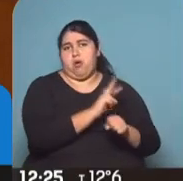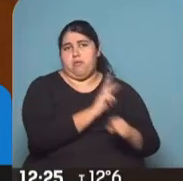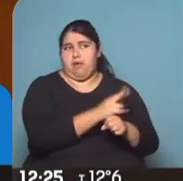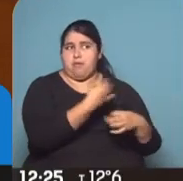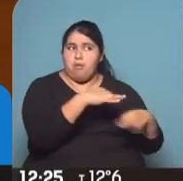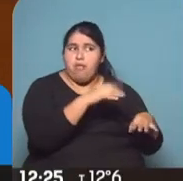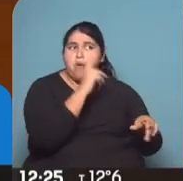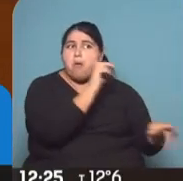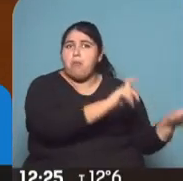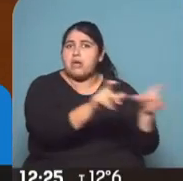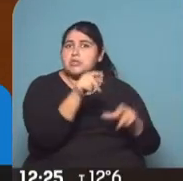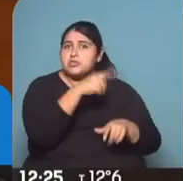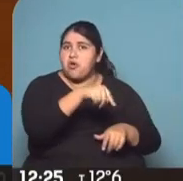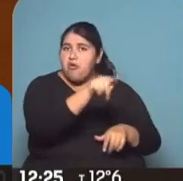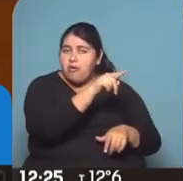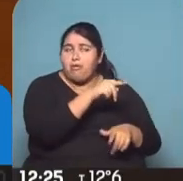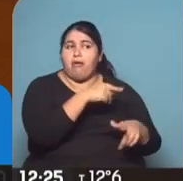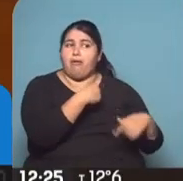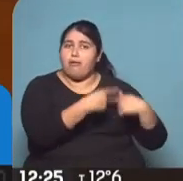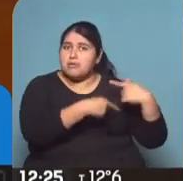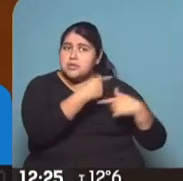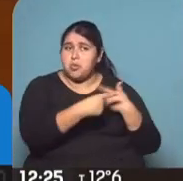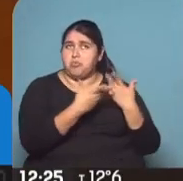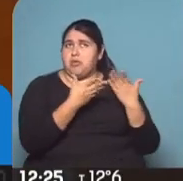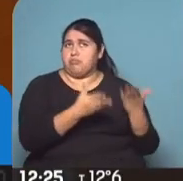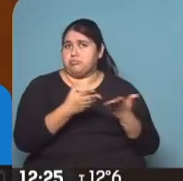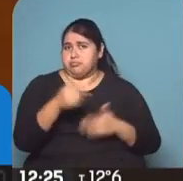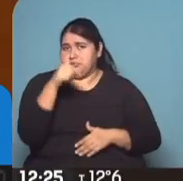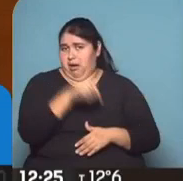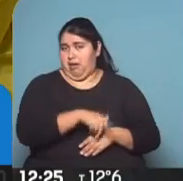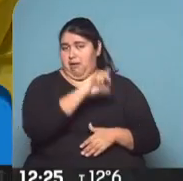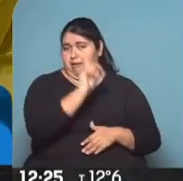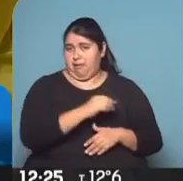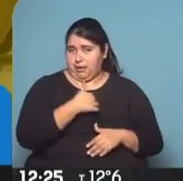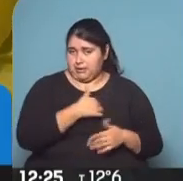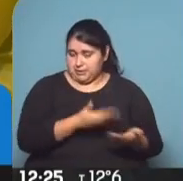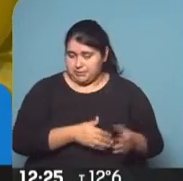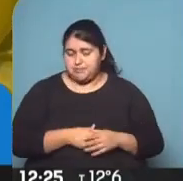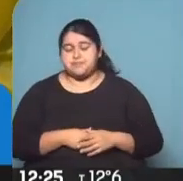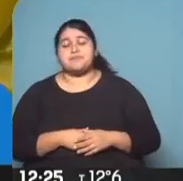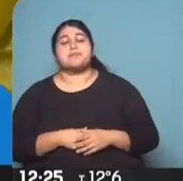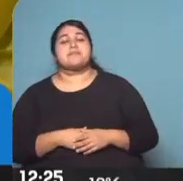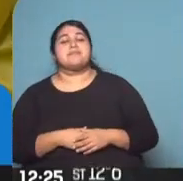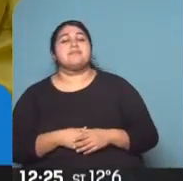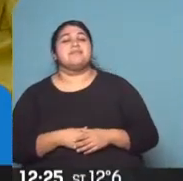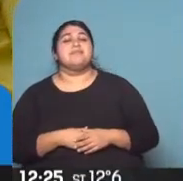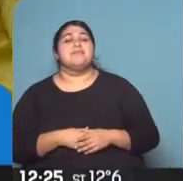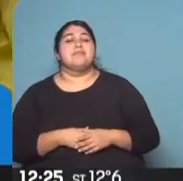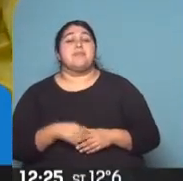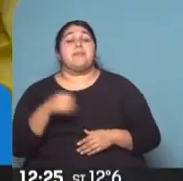obra y seguir invirtiendo en el país pensaba en los dichos de fernández candidato a